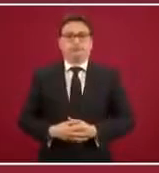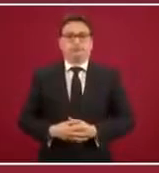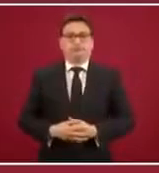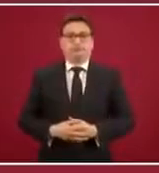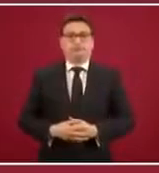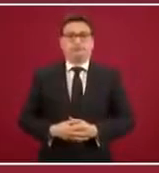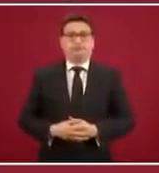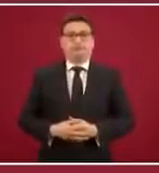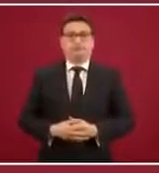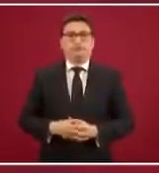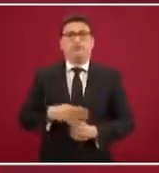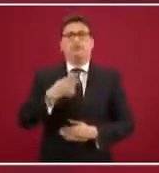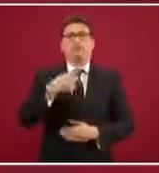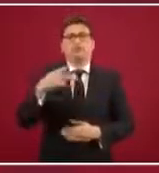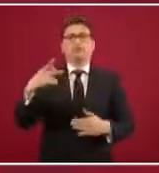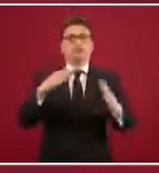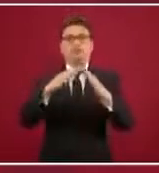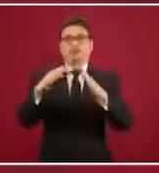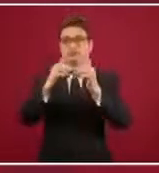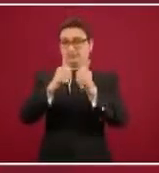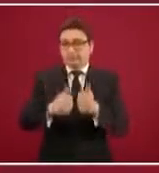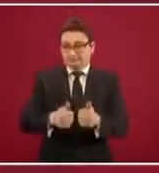por estar en sus casas,